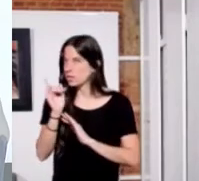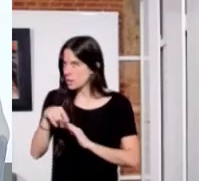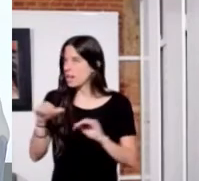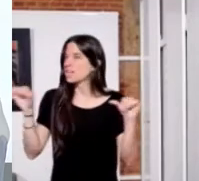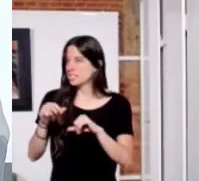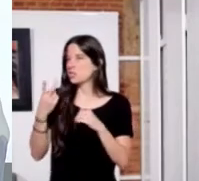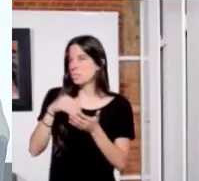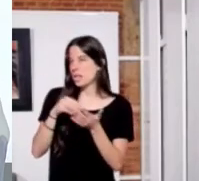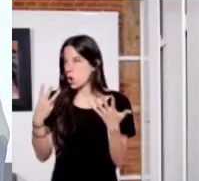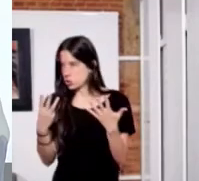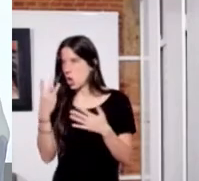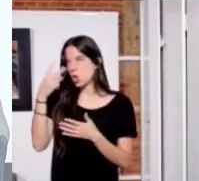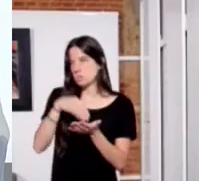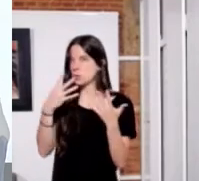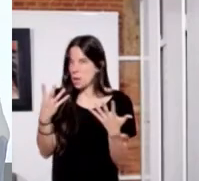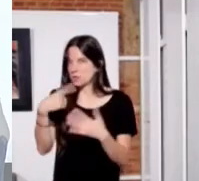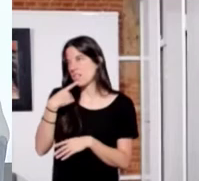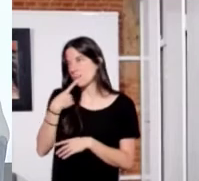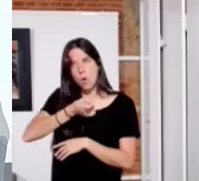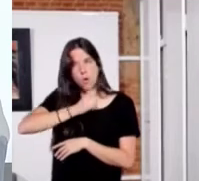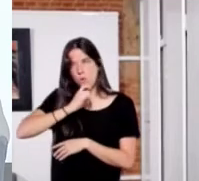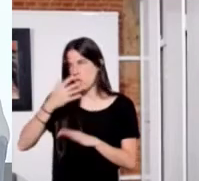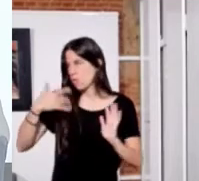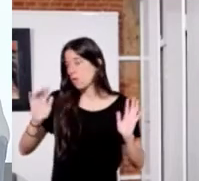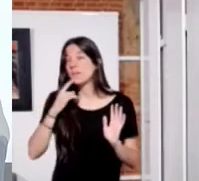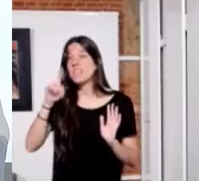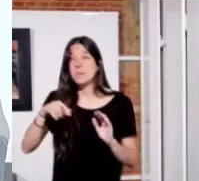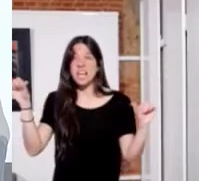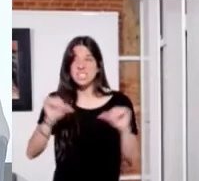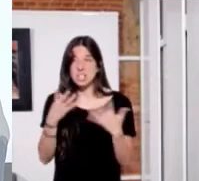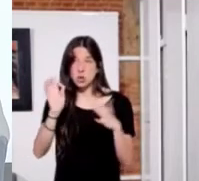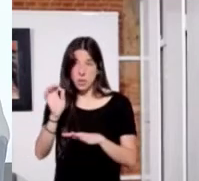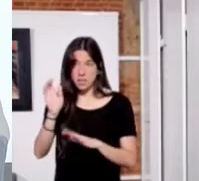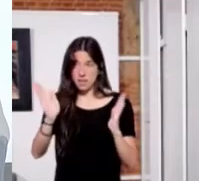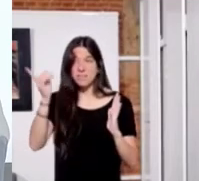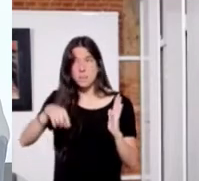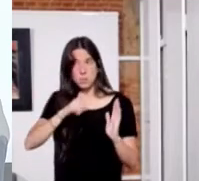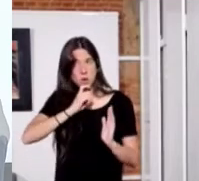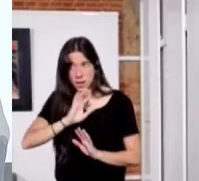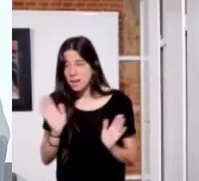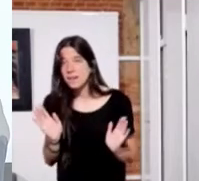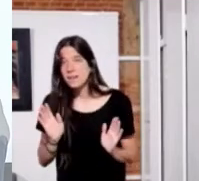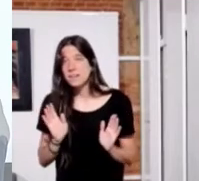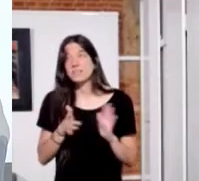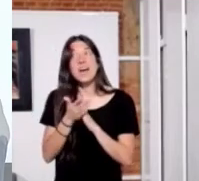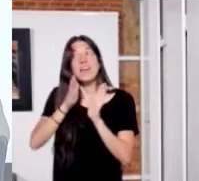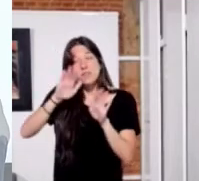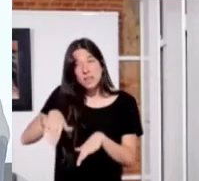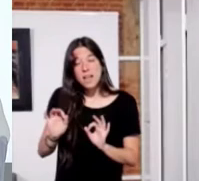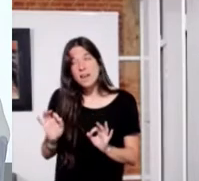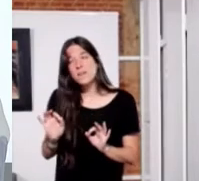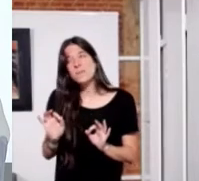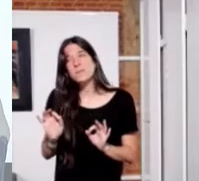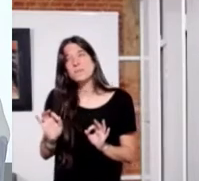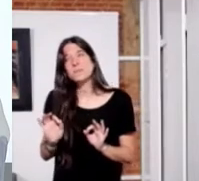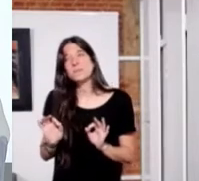2008-2009 decíamos que era muy compleja y la crisis de los 90 también fue muy compleja. Es decir, que al final lo que